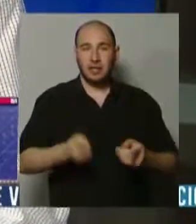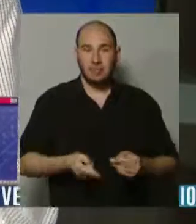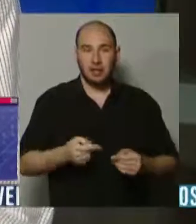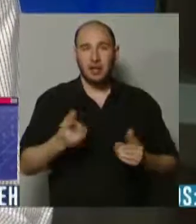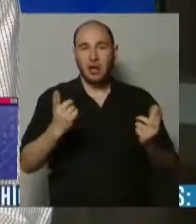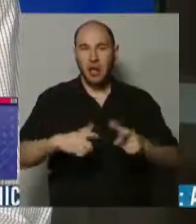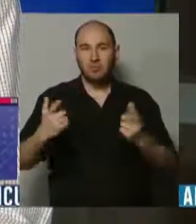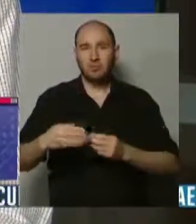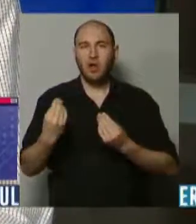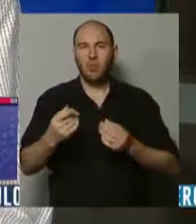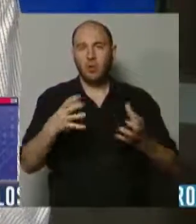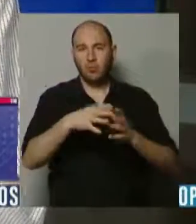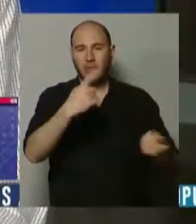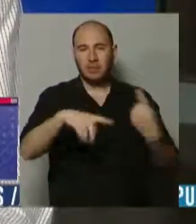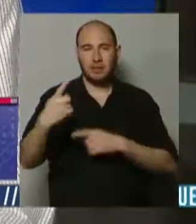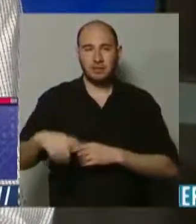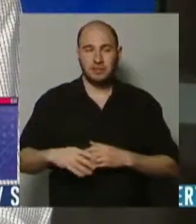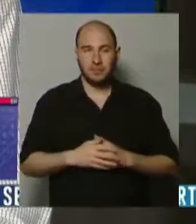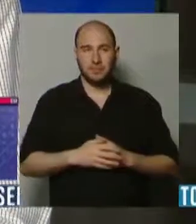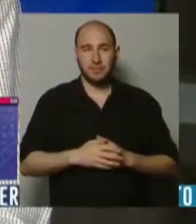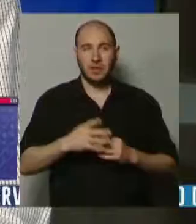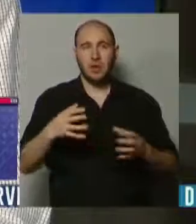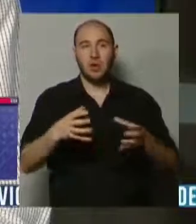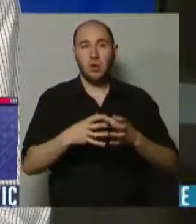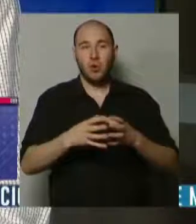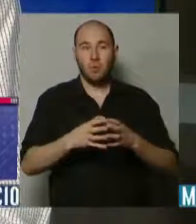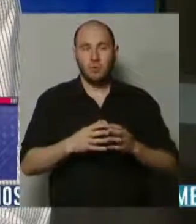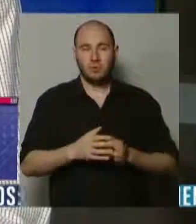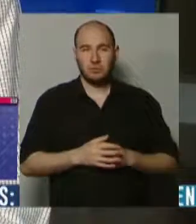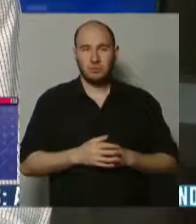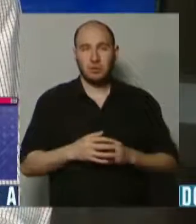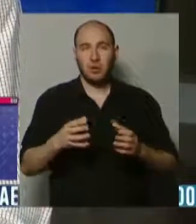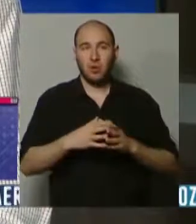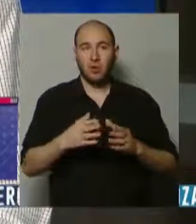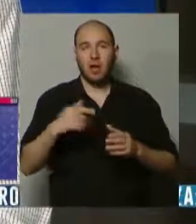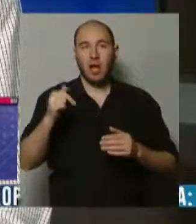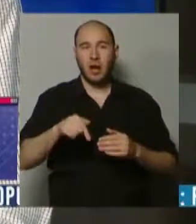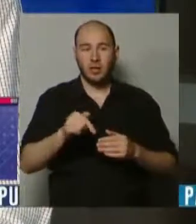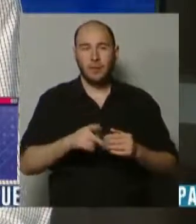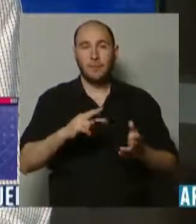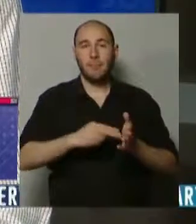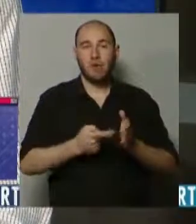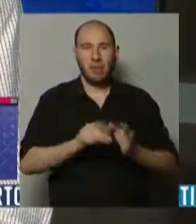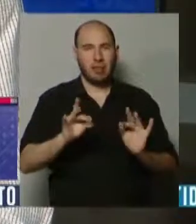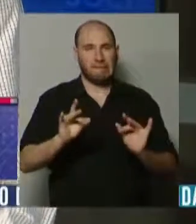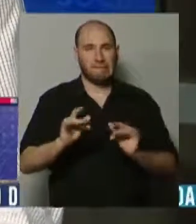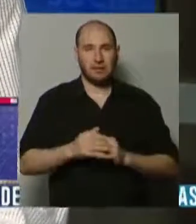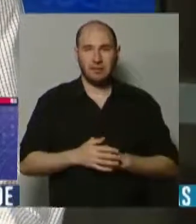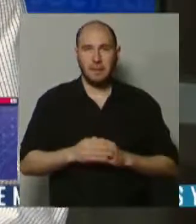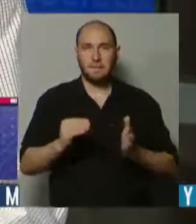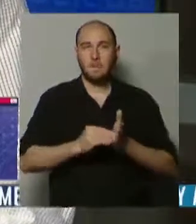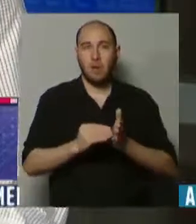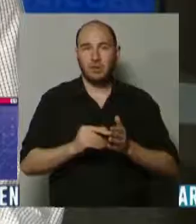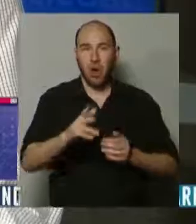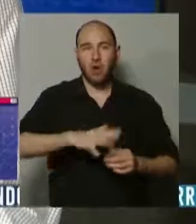dando las reuniones con los distintos sectores, fundamentalmente con los sectores que están pasando y atravesando una situación difícil en un momento